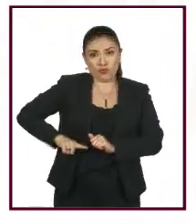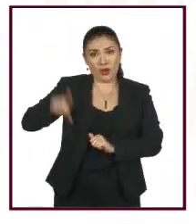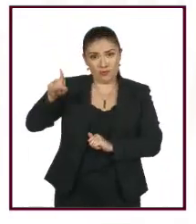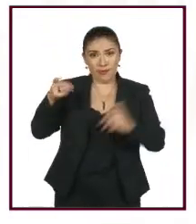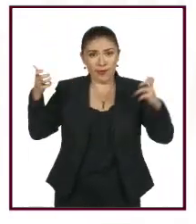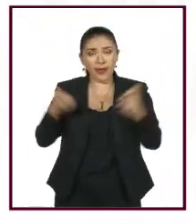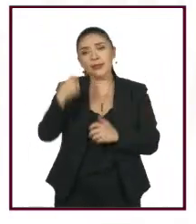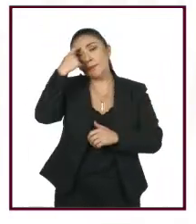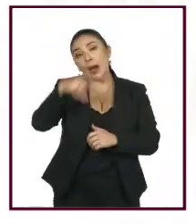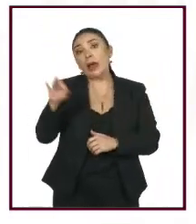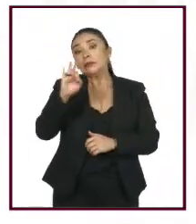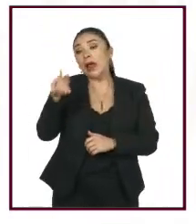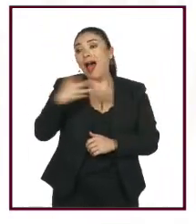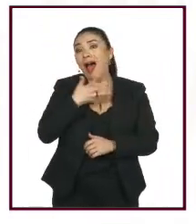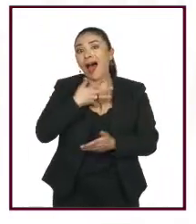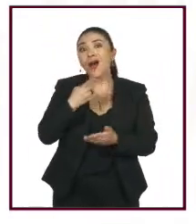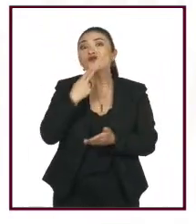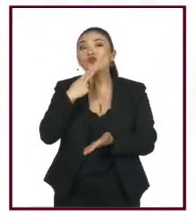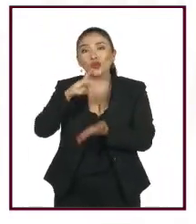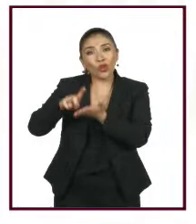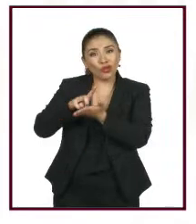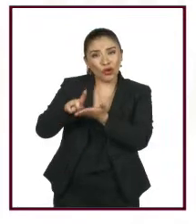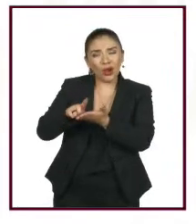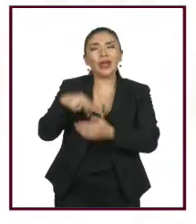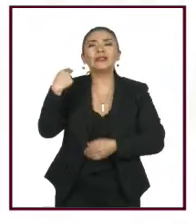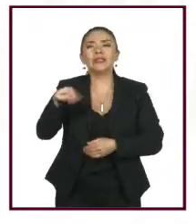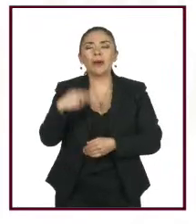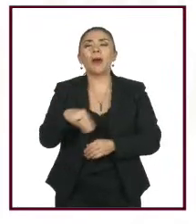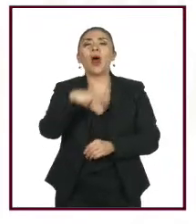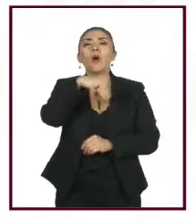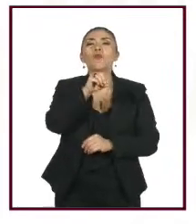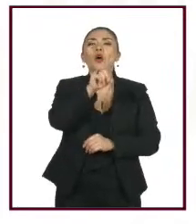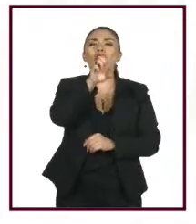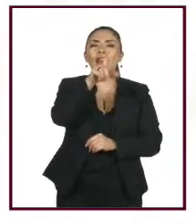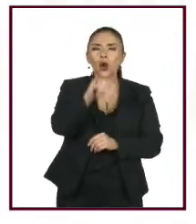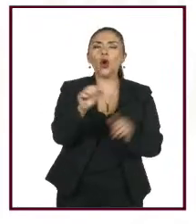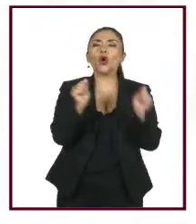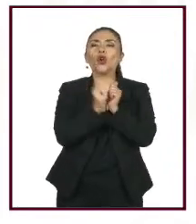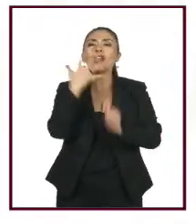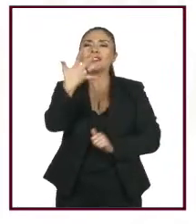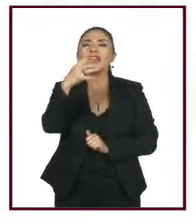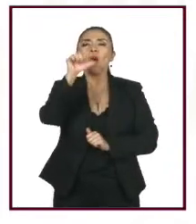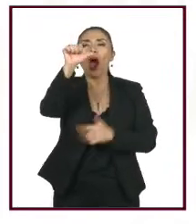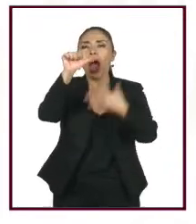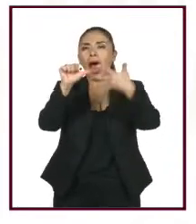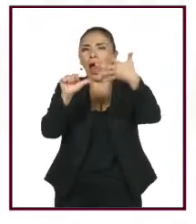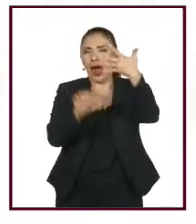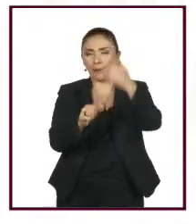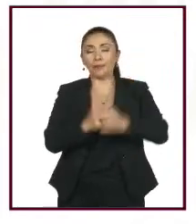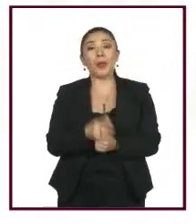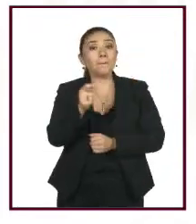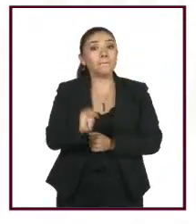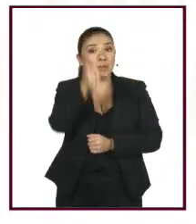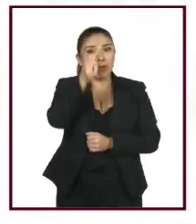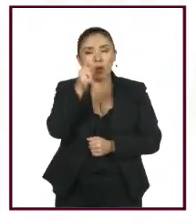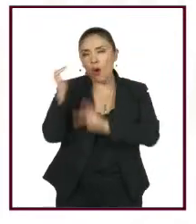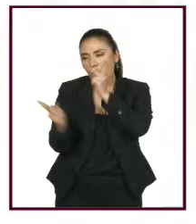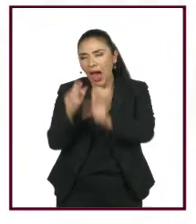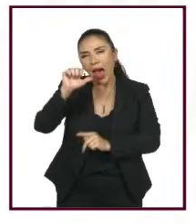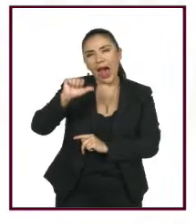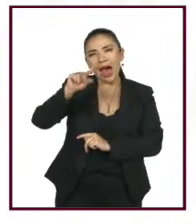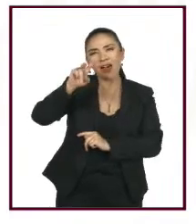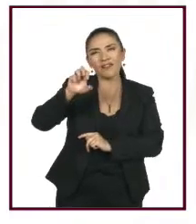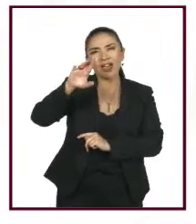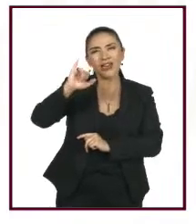el posible consumo de sustancias, que se llama modelo basado en la 5A, que tiene que ver con, primero, averiguar, ¿no? ¿Qué es lo que les